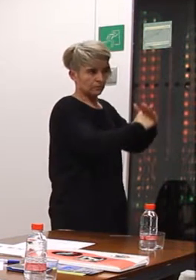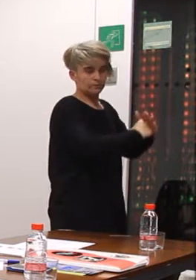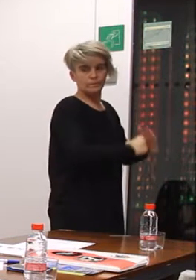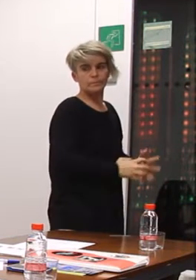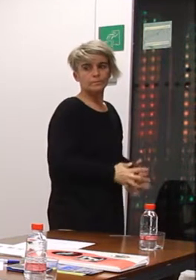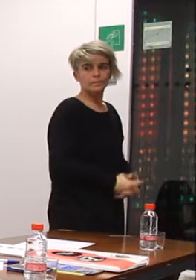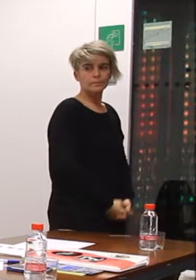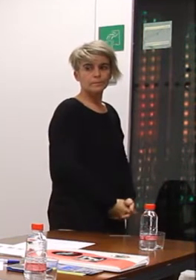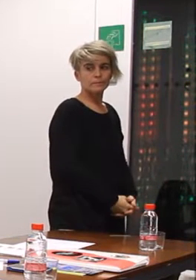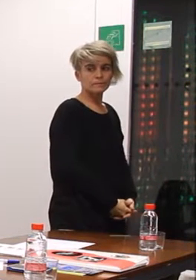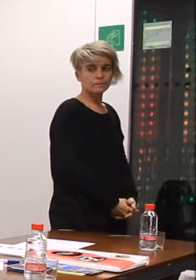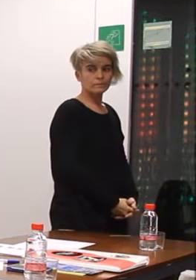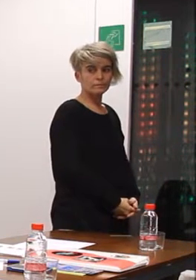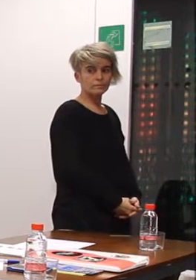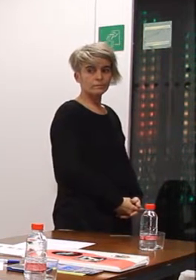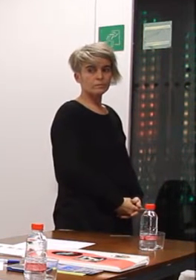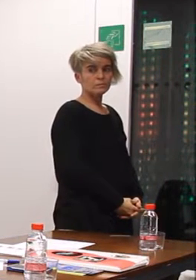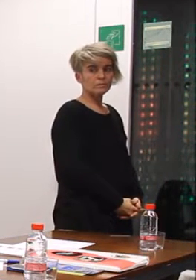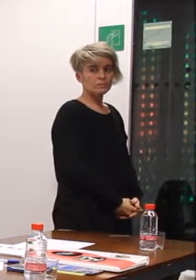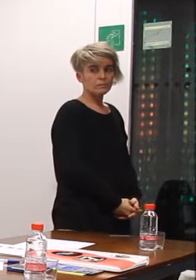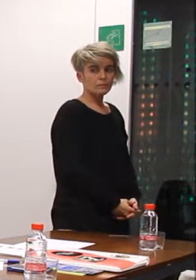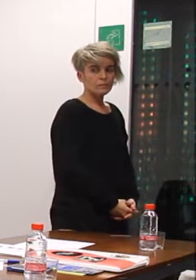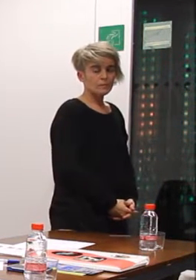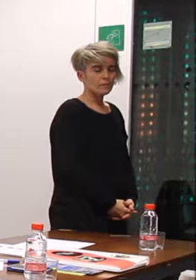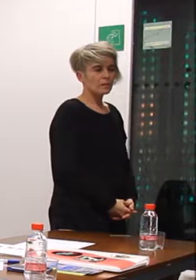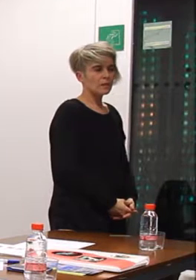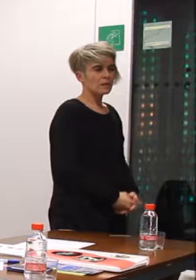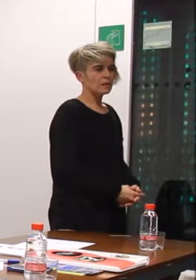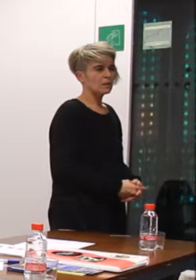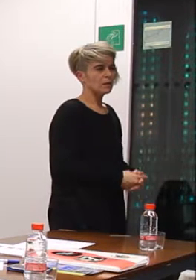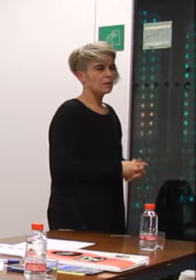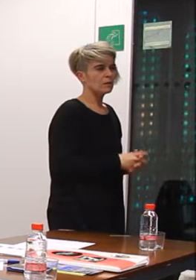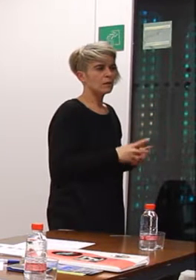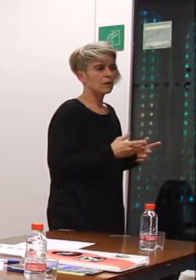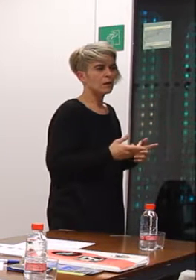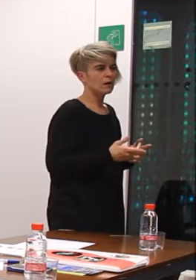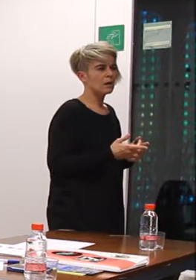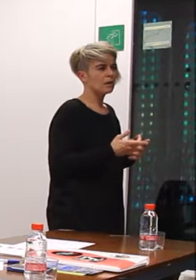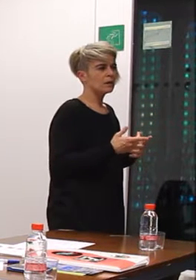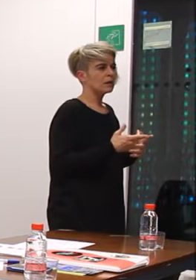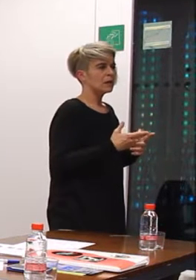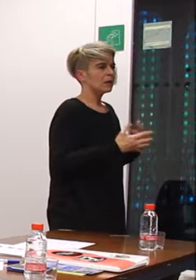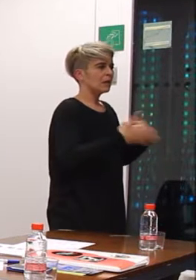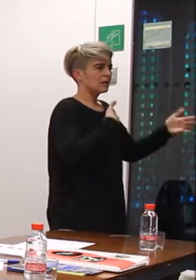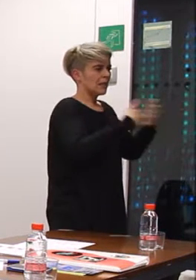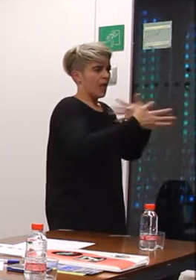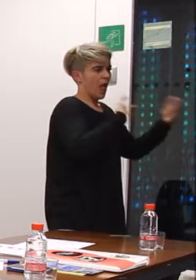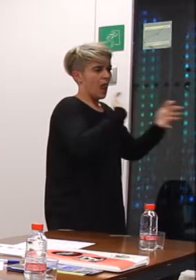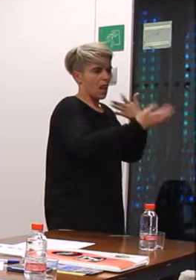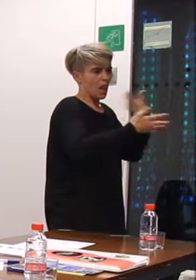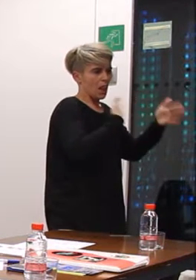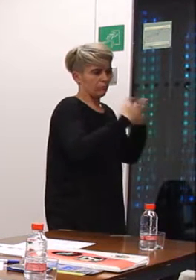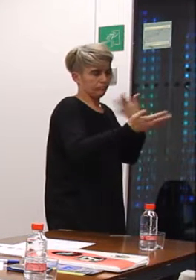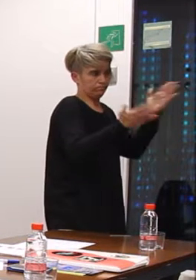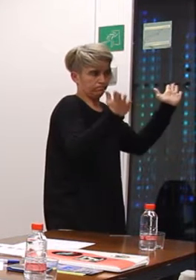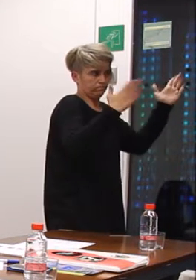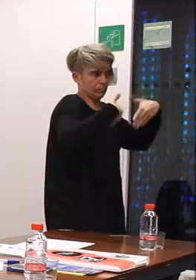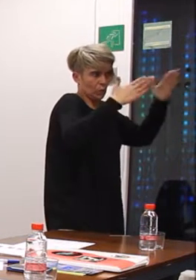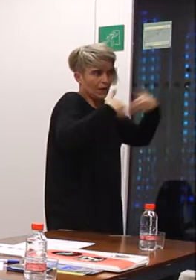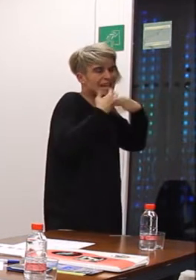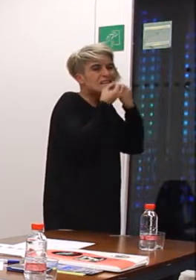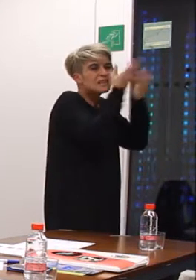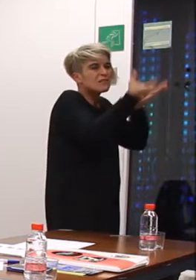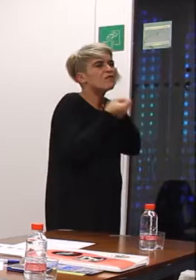Con respecto a la privación material severa, pues el informe destaca, entre otras cosas, pues por ejemplo,